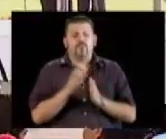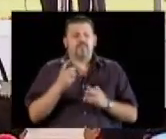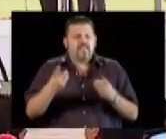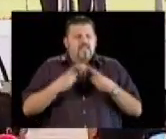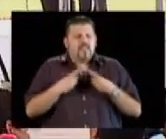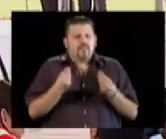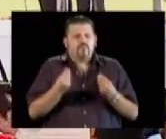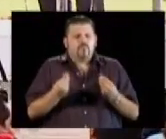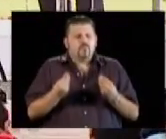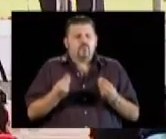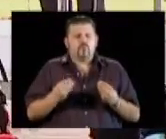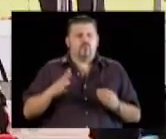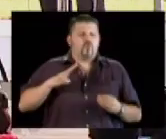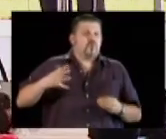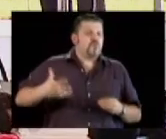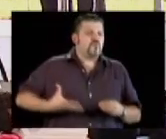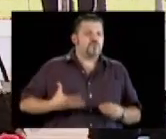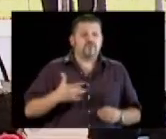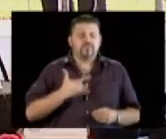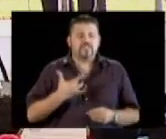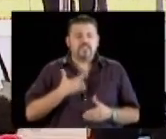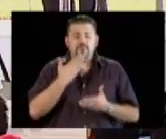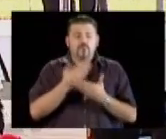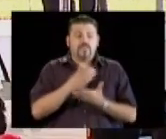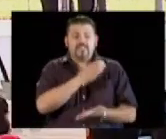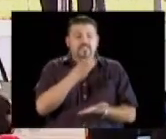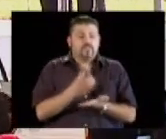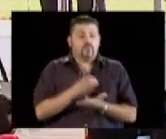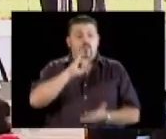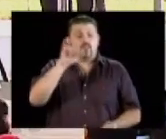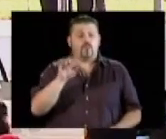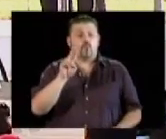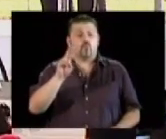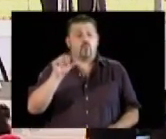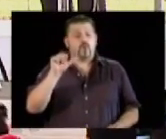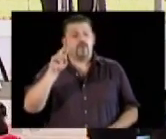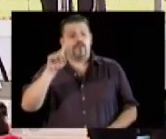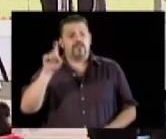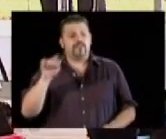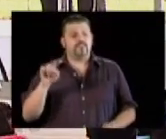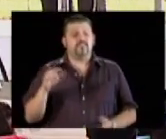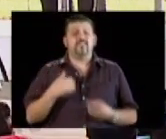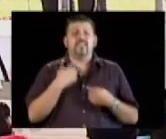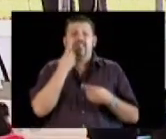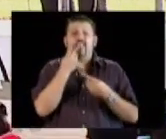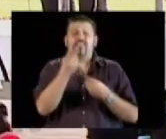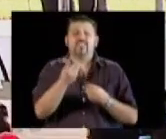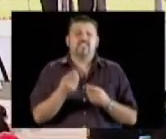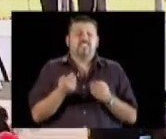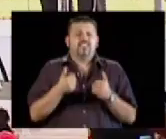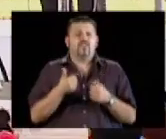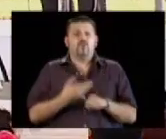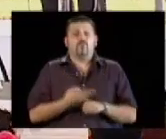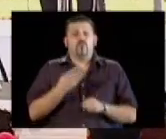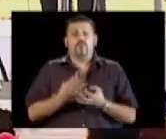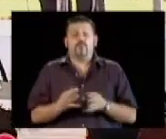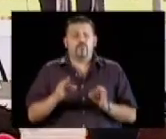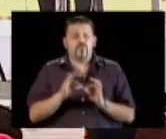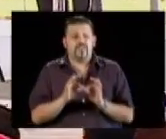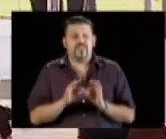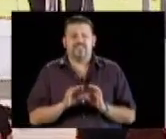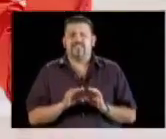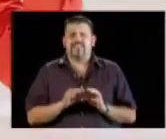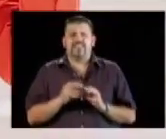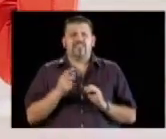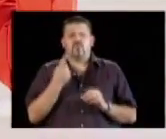muchísimo orgullo estar aquí en esta ciudad, aquí en Juárez, en mi ciudad natal. Pero quiero decirles algo muy importante que Jorge les decía. Una